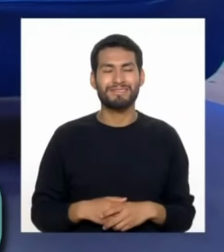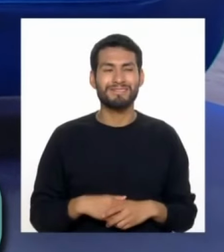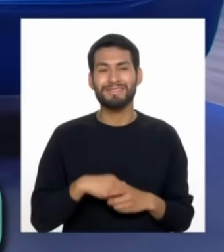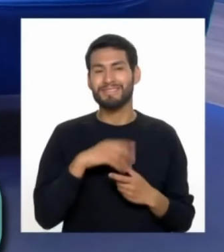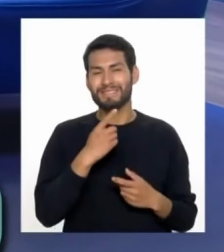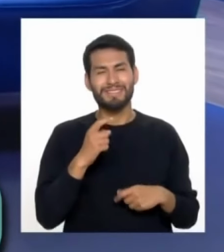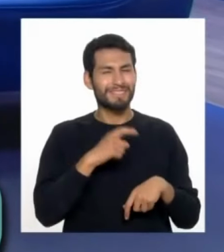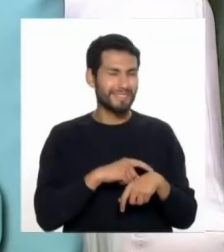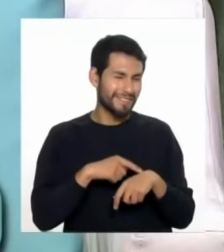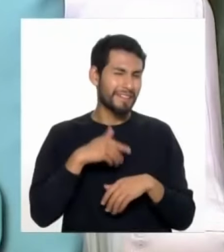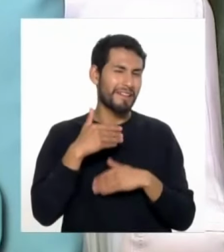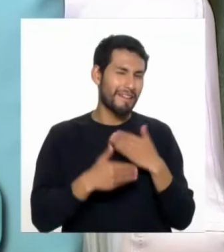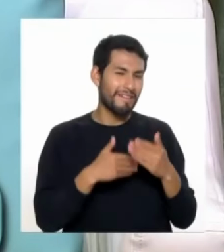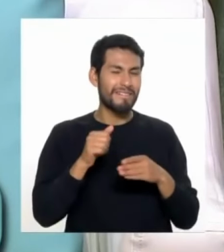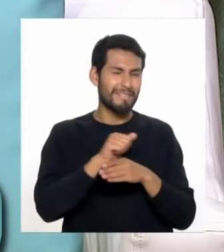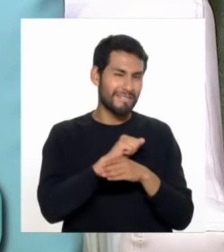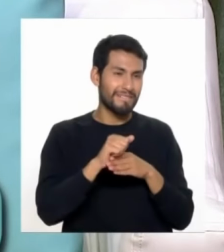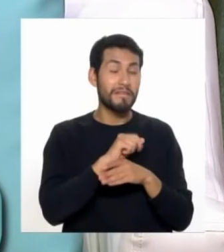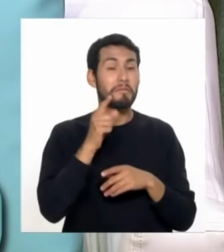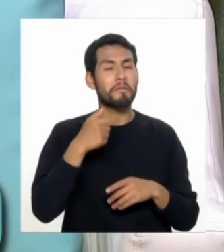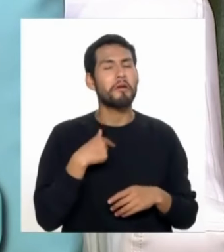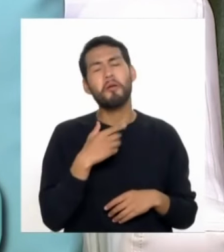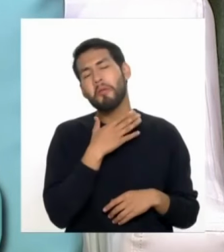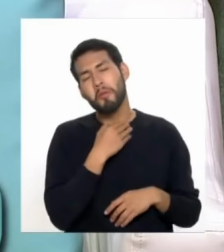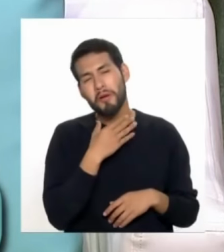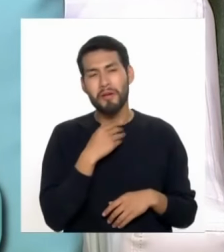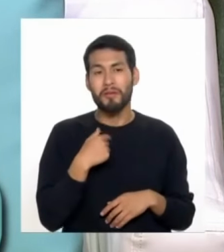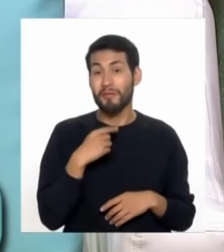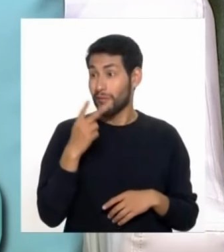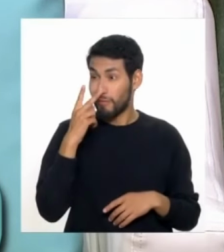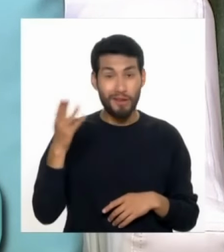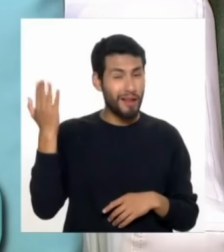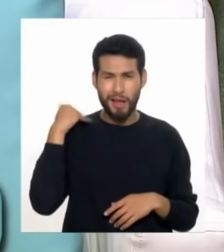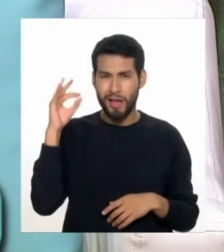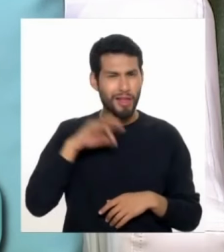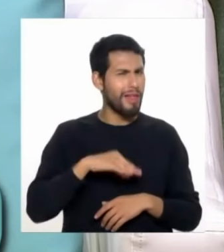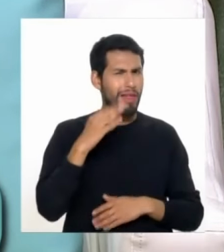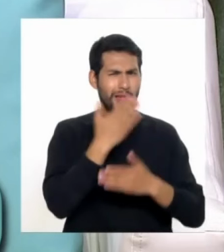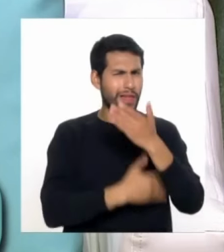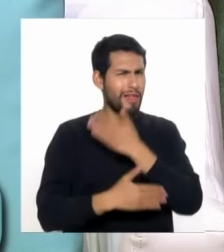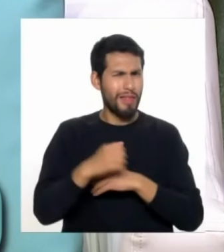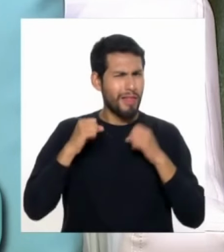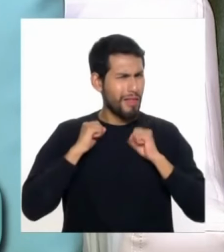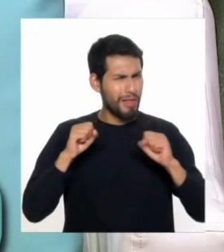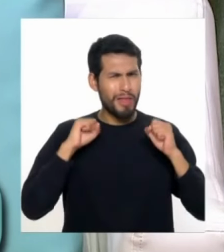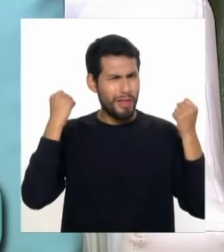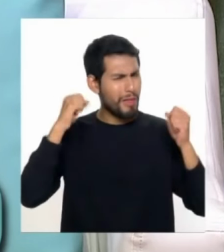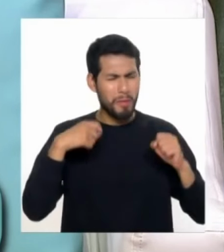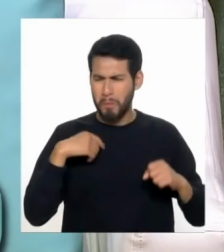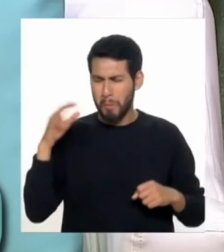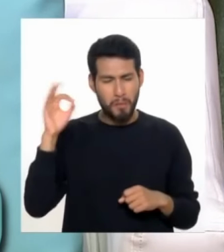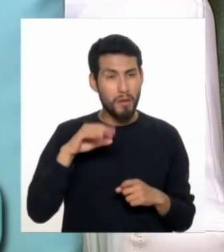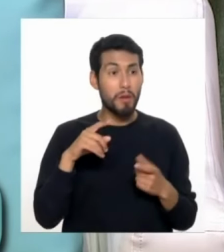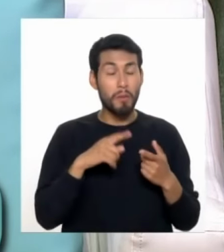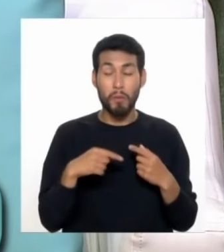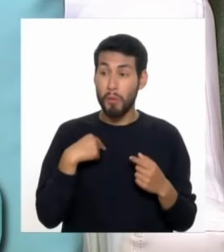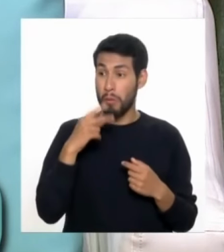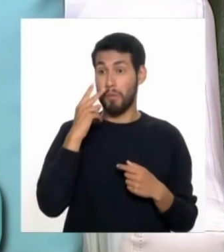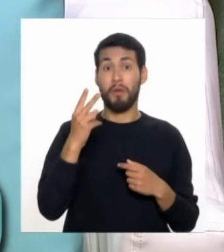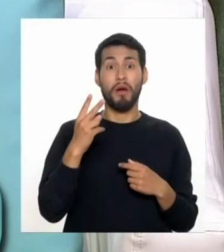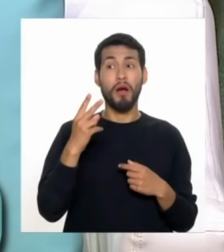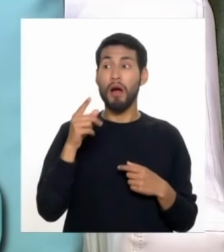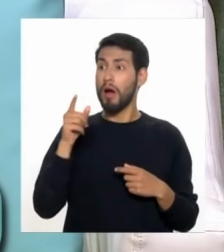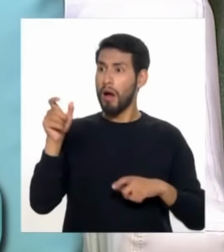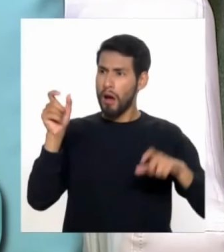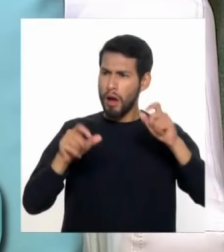con el tiempo fui entrenando, primero por hobby, porque nunca había visto personas con discapacidad realizando deporte. Mi impresión que tuve al ver más